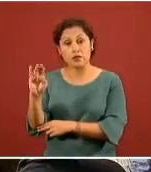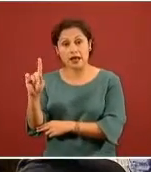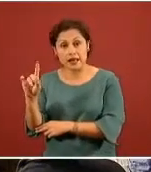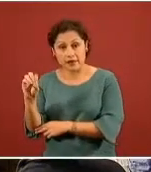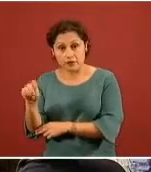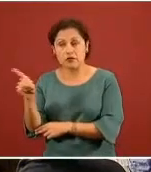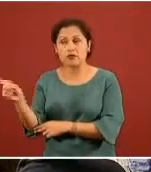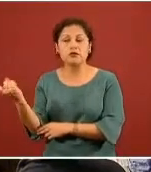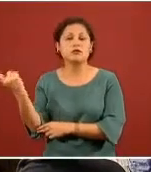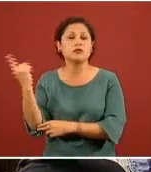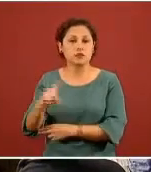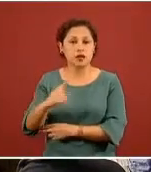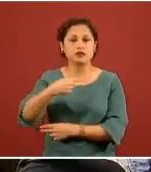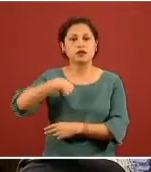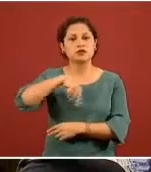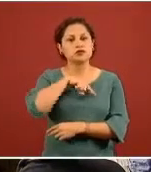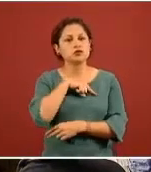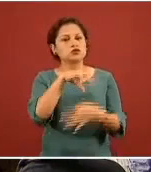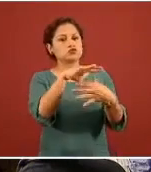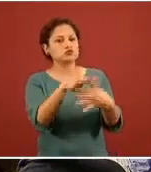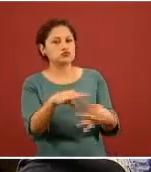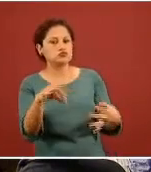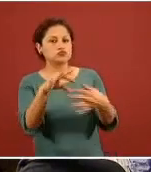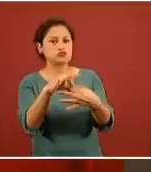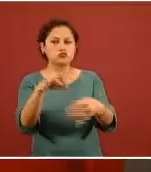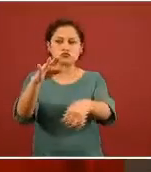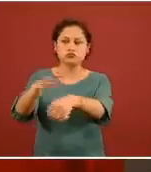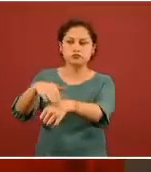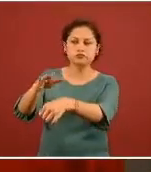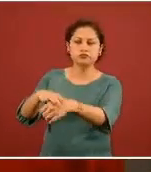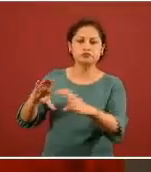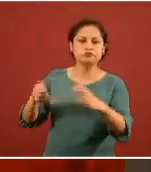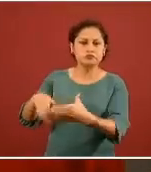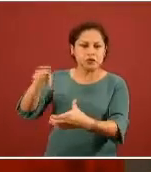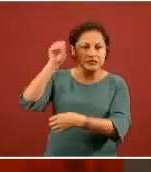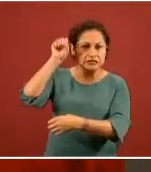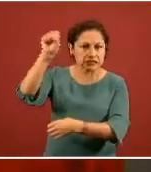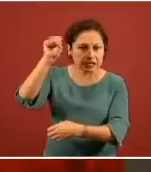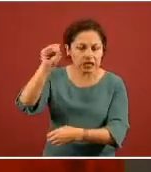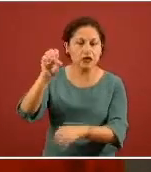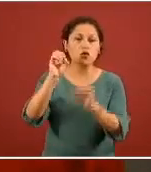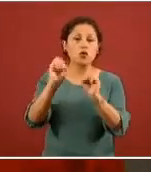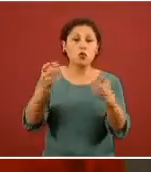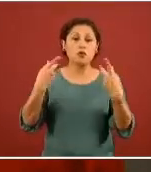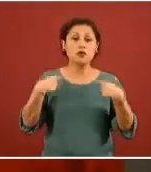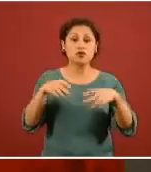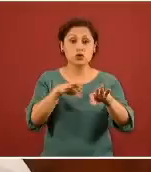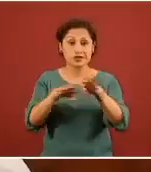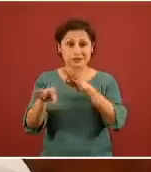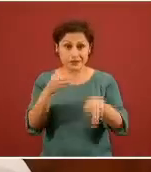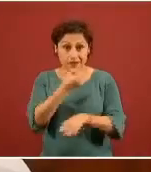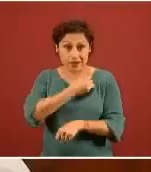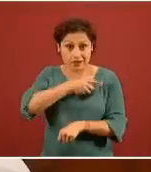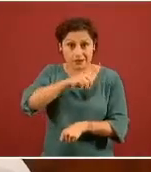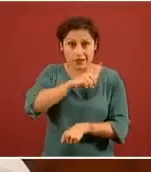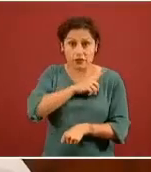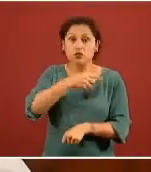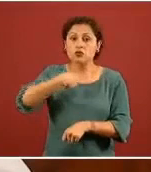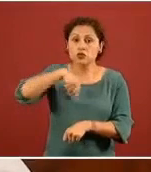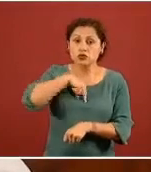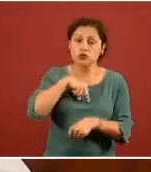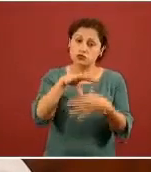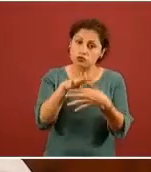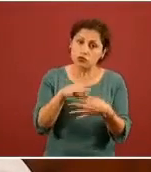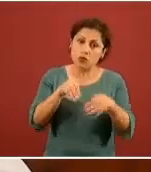comunicar a la población, comunicar al sindicato y a los trabajadores cómo va su salud. Si